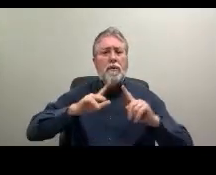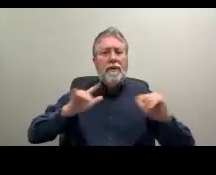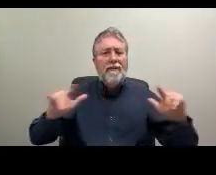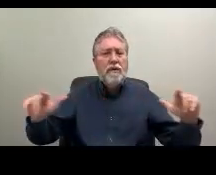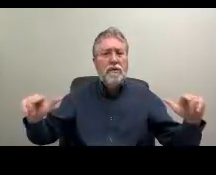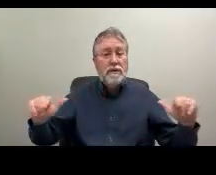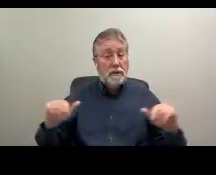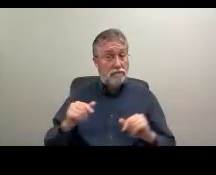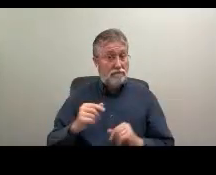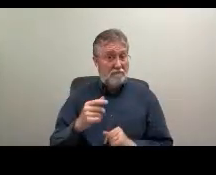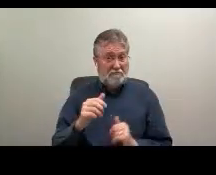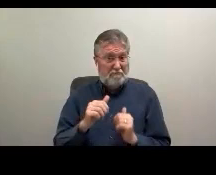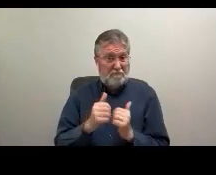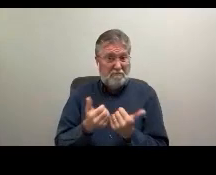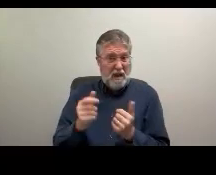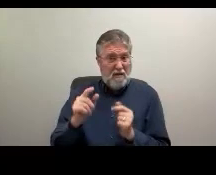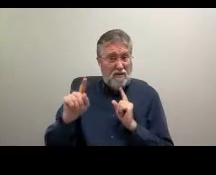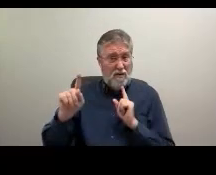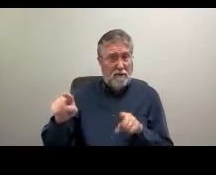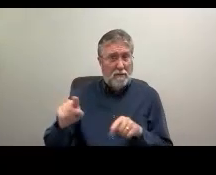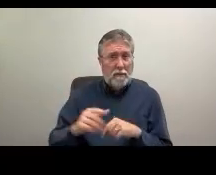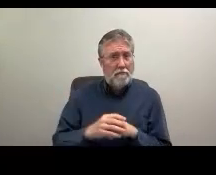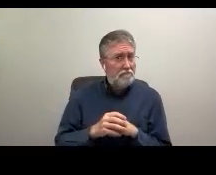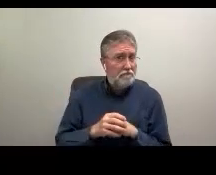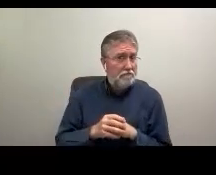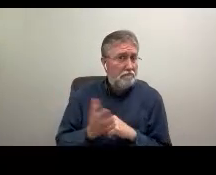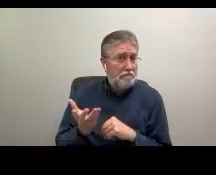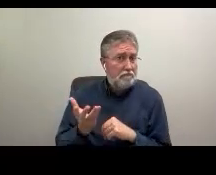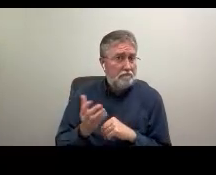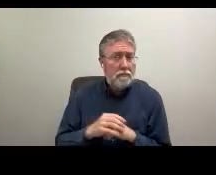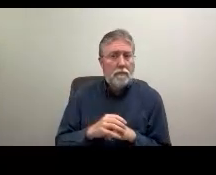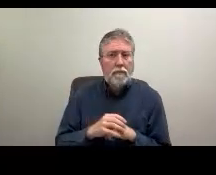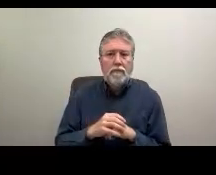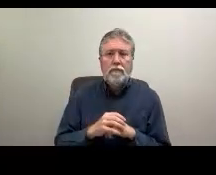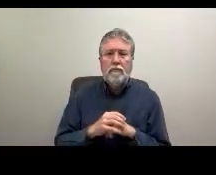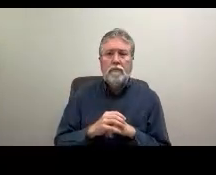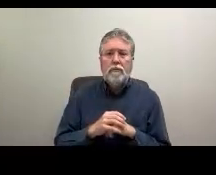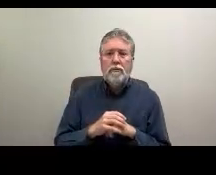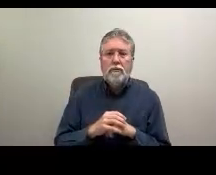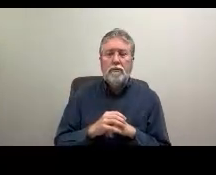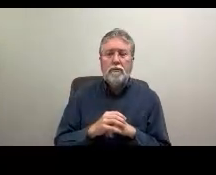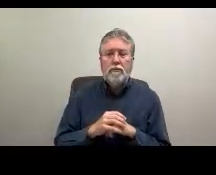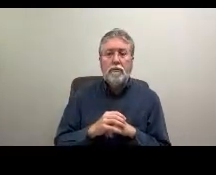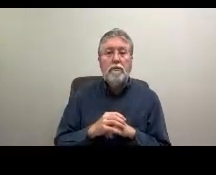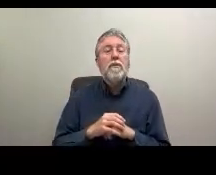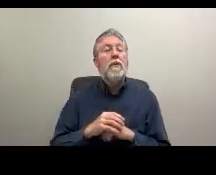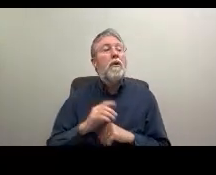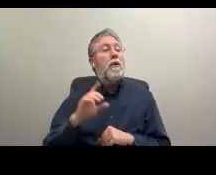esa? ¿Murciélago? Murciélagos.